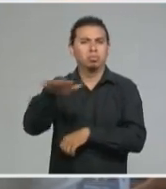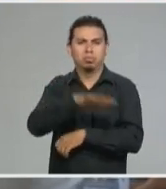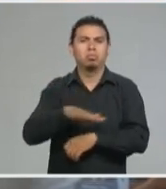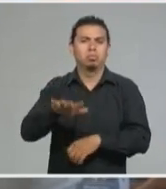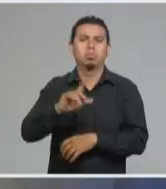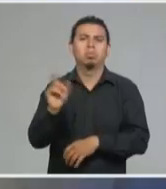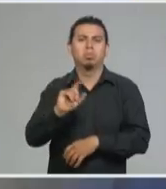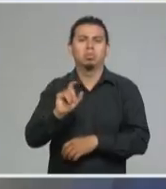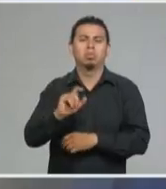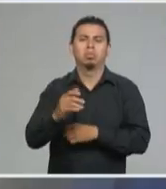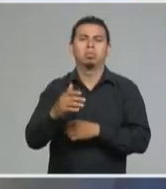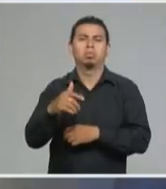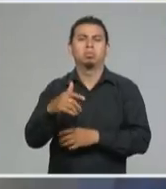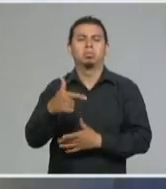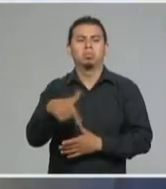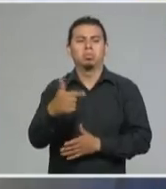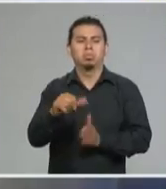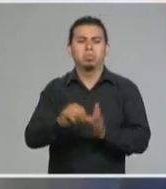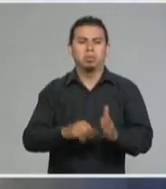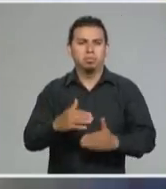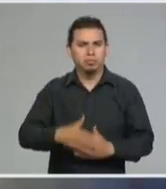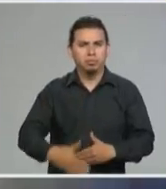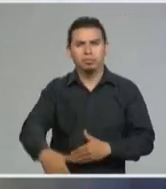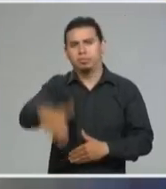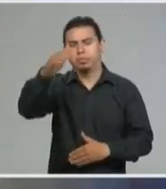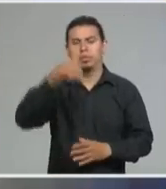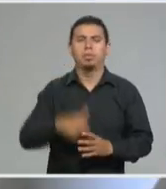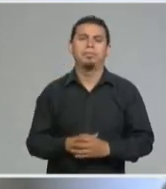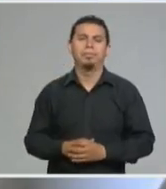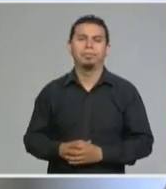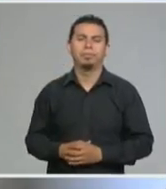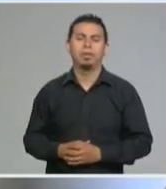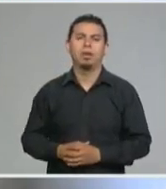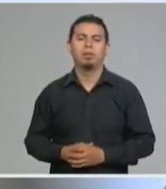de la entidad durante los próximos 12 meses.